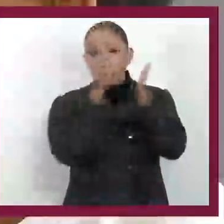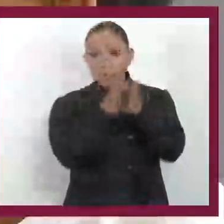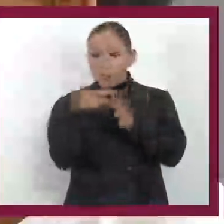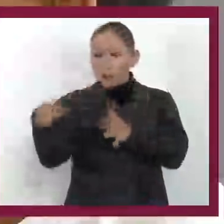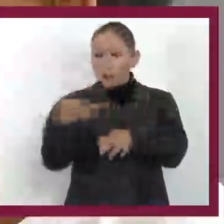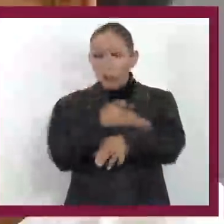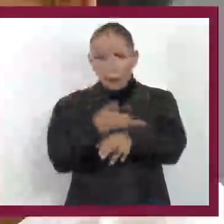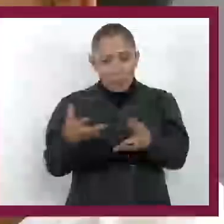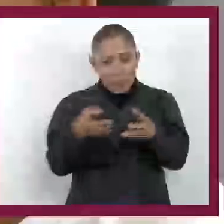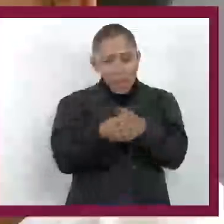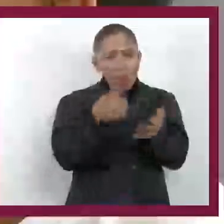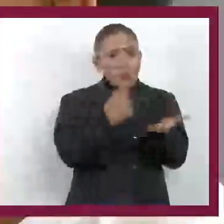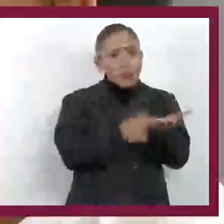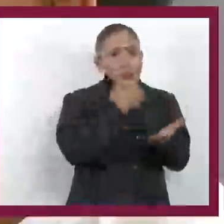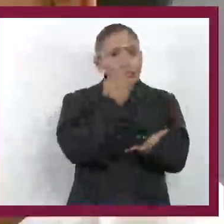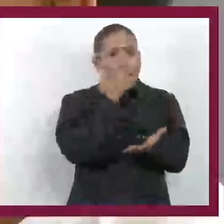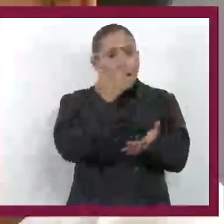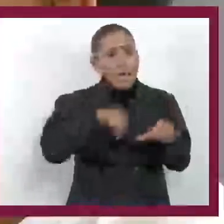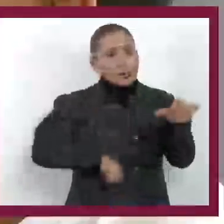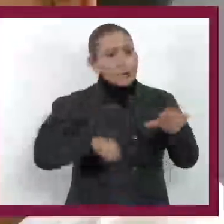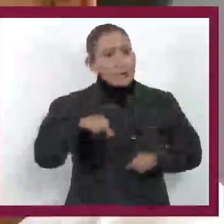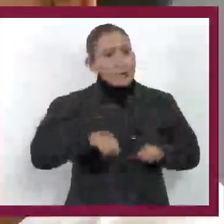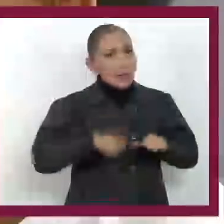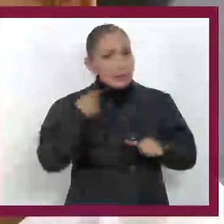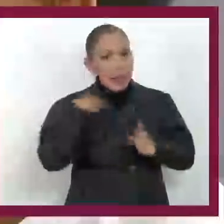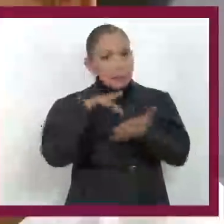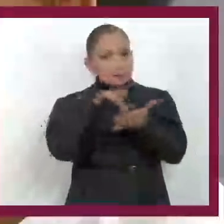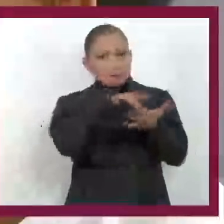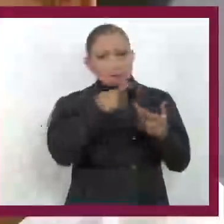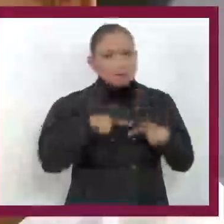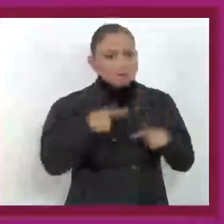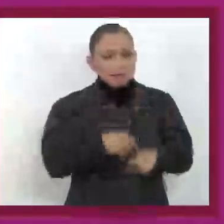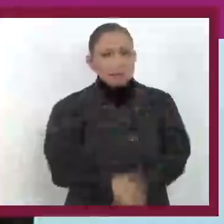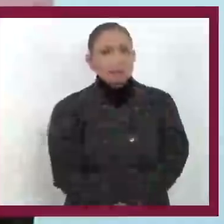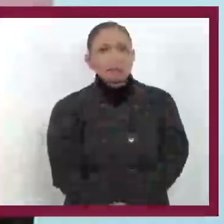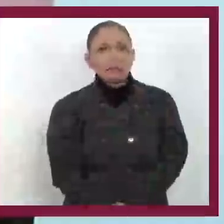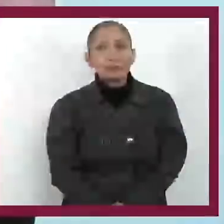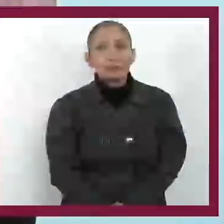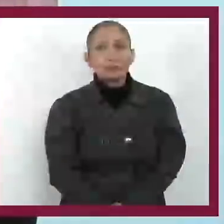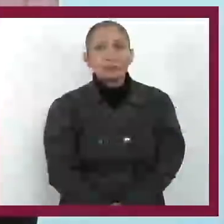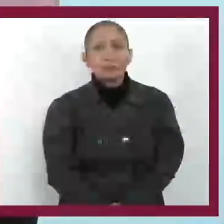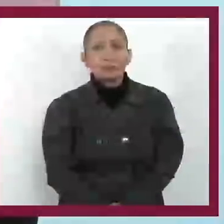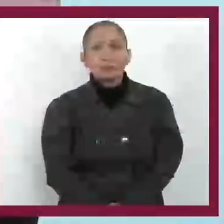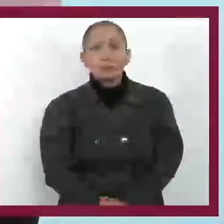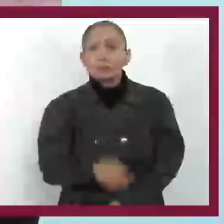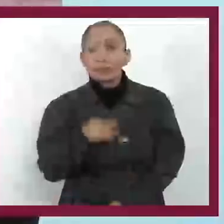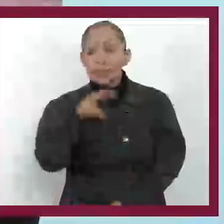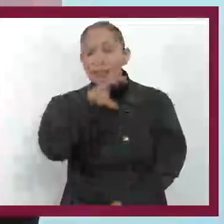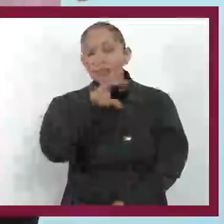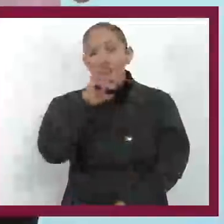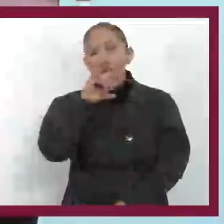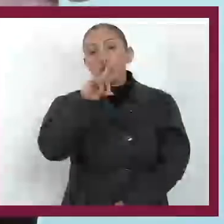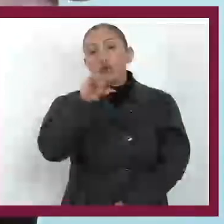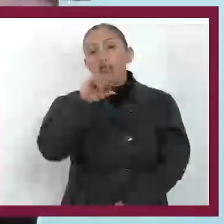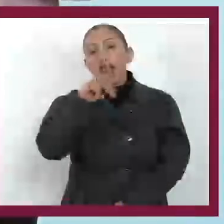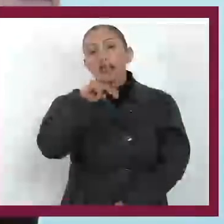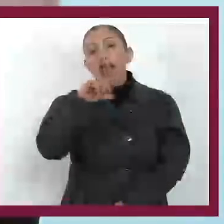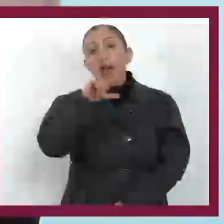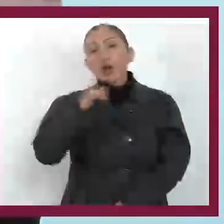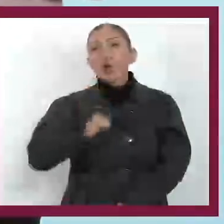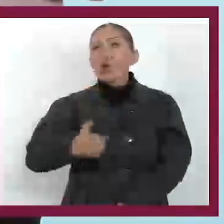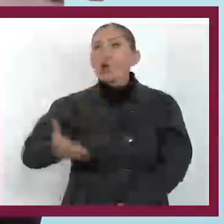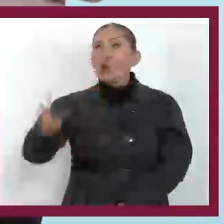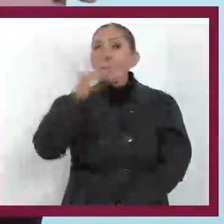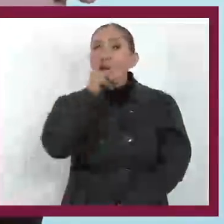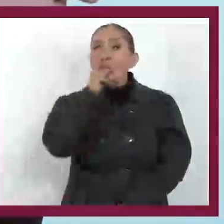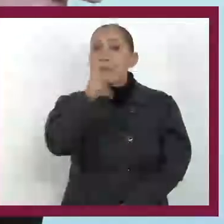tu familia y en tu escuela en las acciones ciudadanas? El concepto de ciudadano es muy antiguo